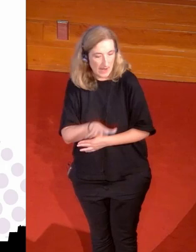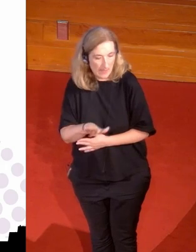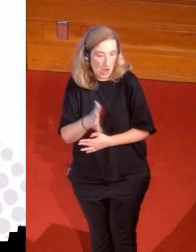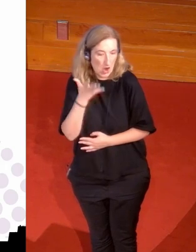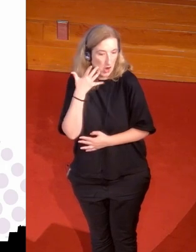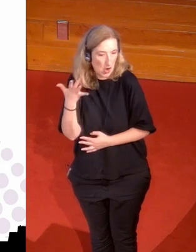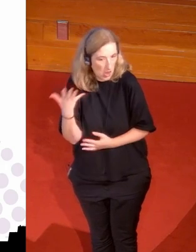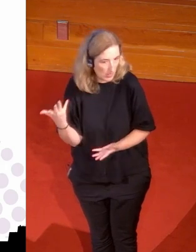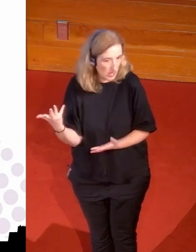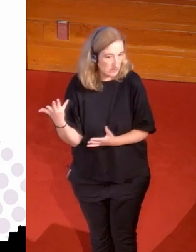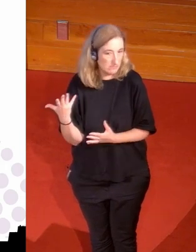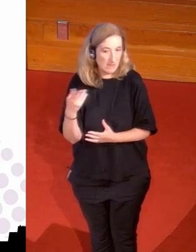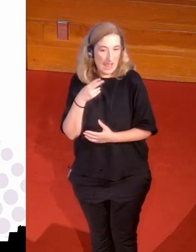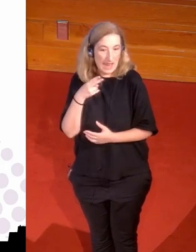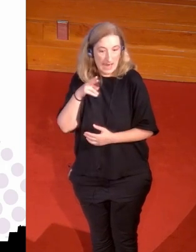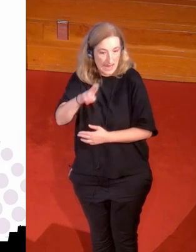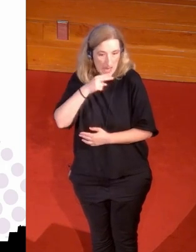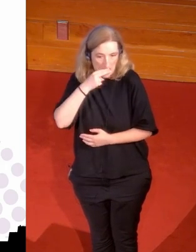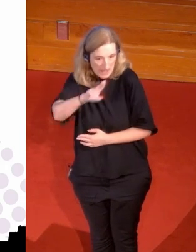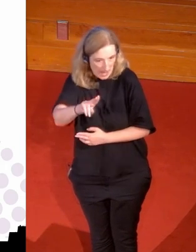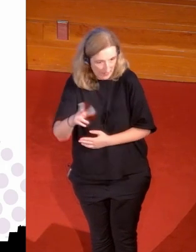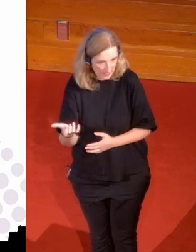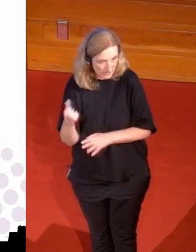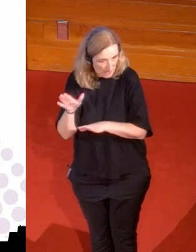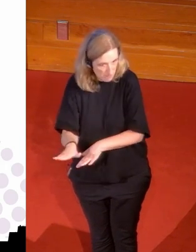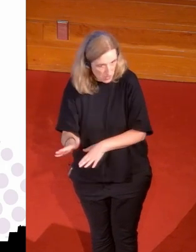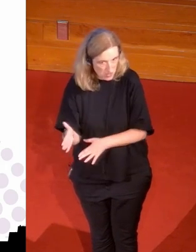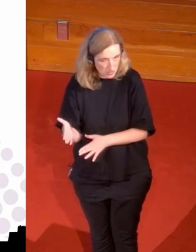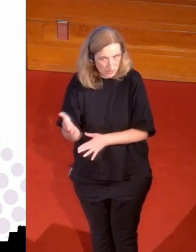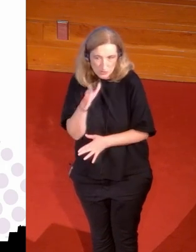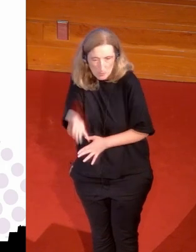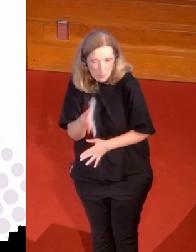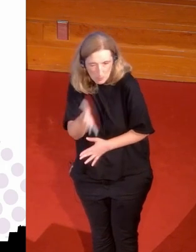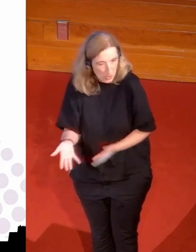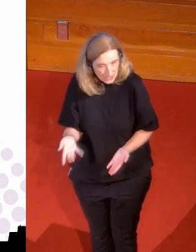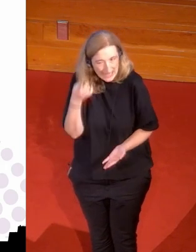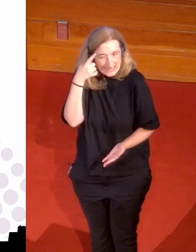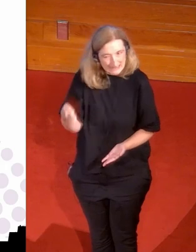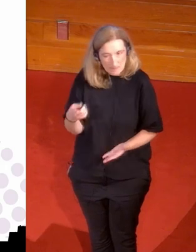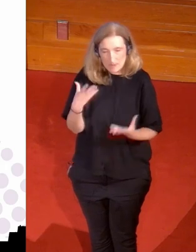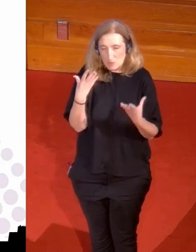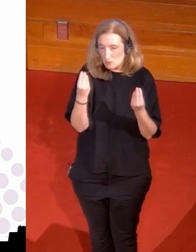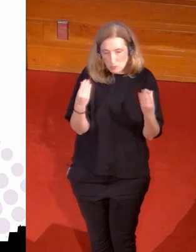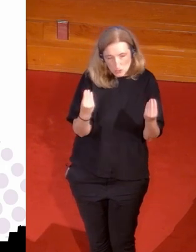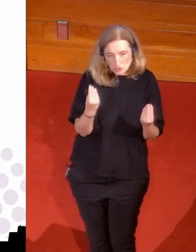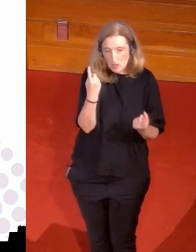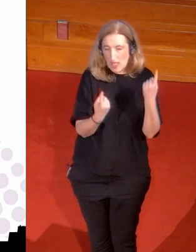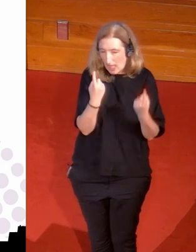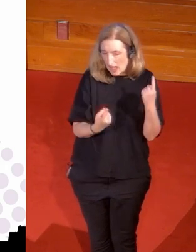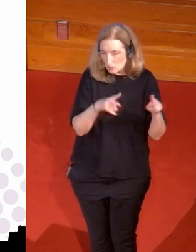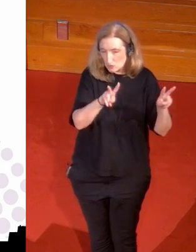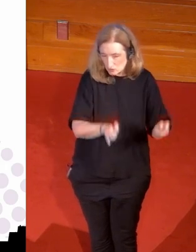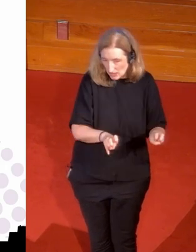conocidos colaboracionistas nazis eh Por qué eso ocurre por qué sabemos tanto de algunos eh